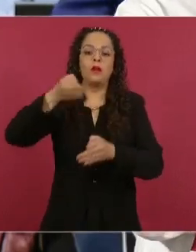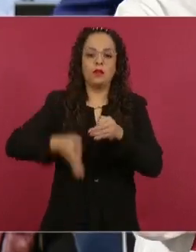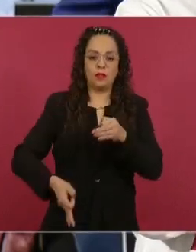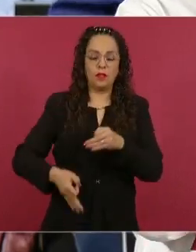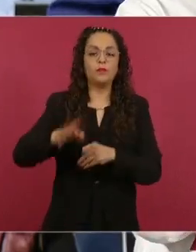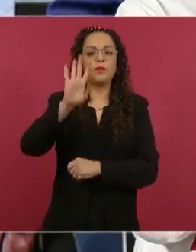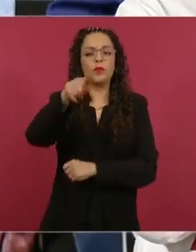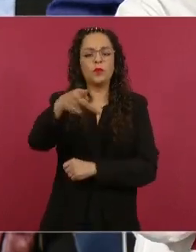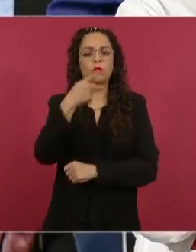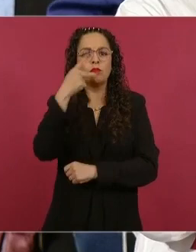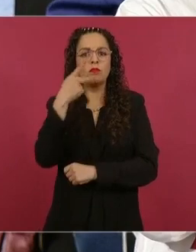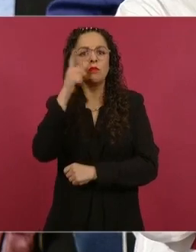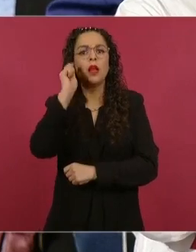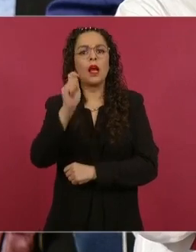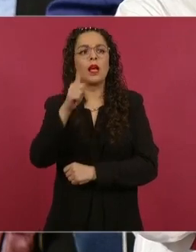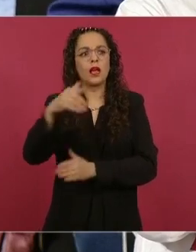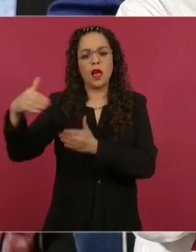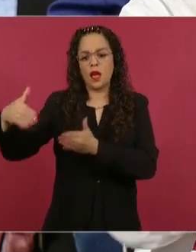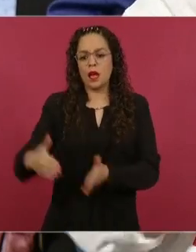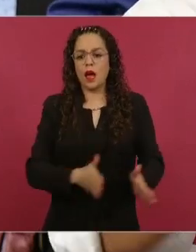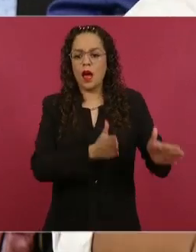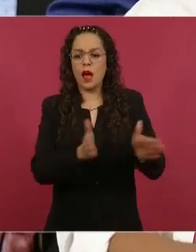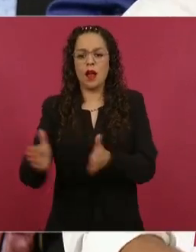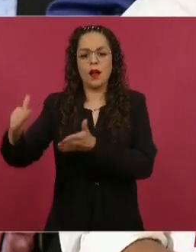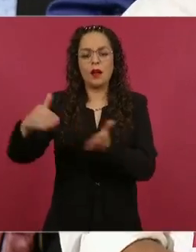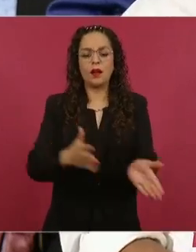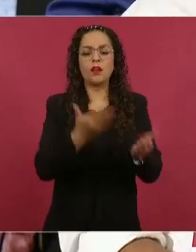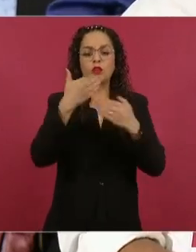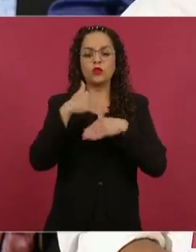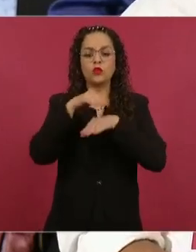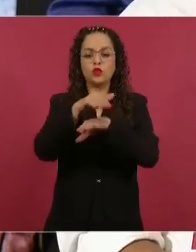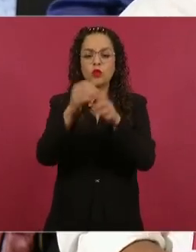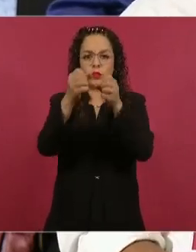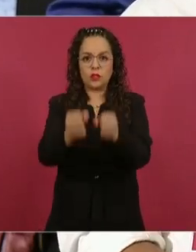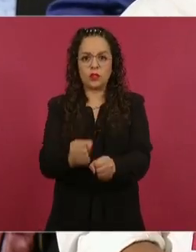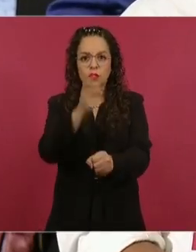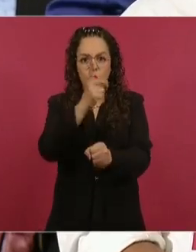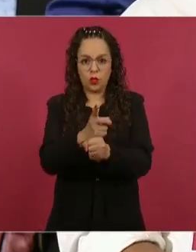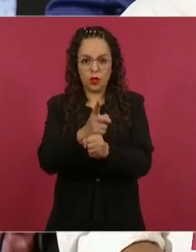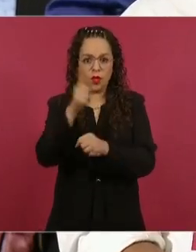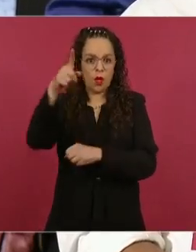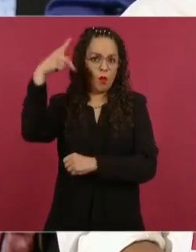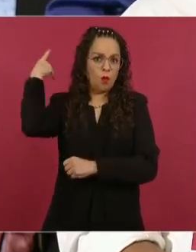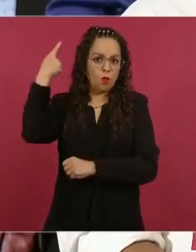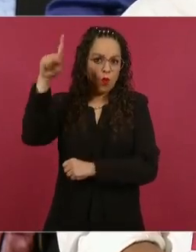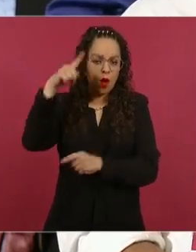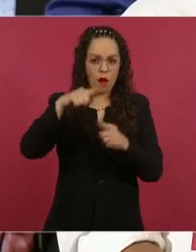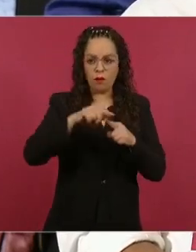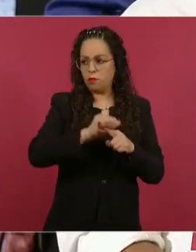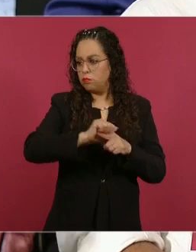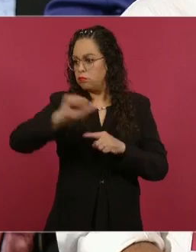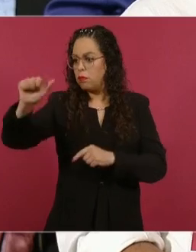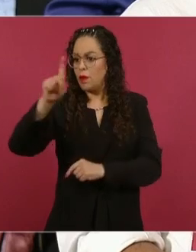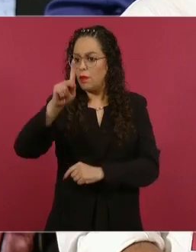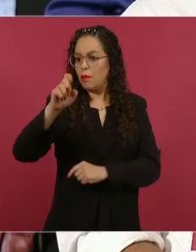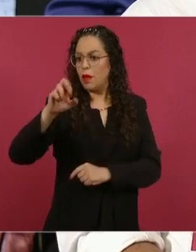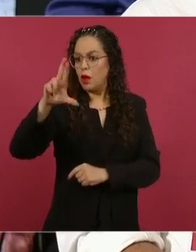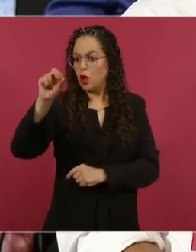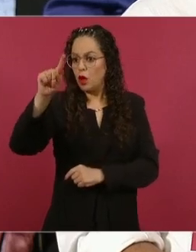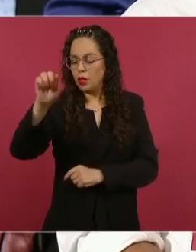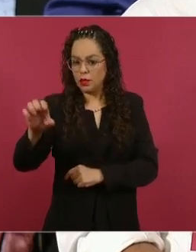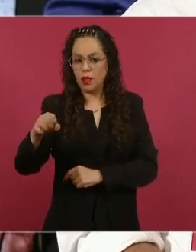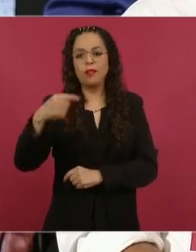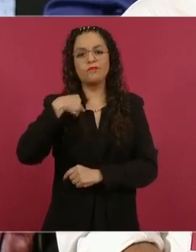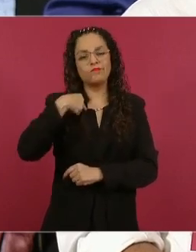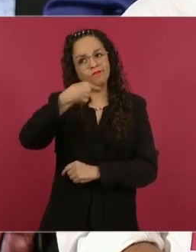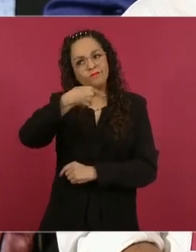de la seguridad en las carreteras ahí en Puebla y la autopista también que conduce a Perote. Tuve que viajar a la